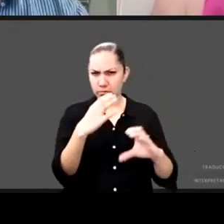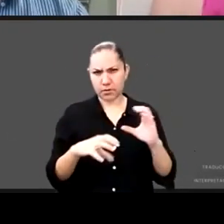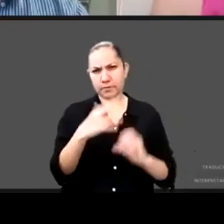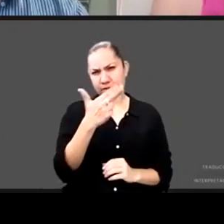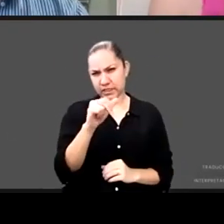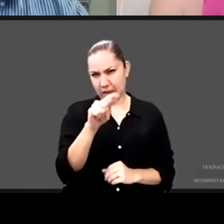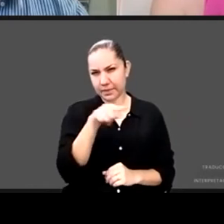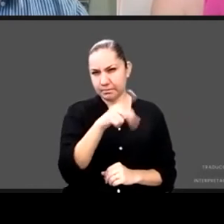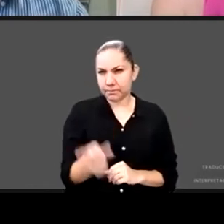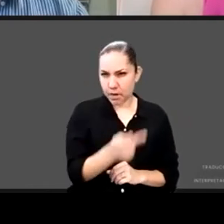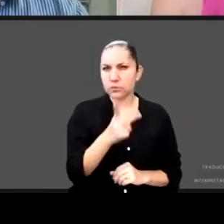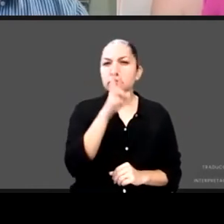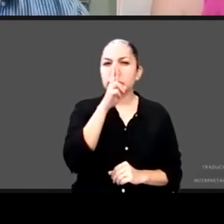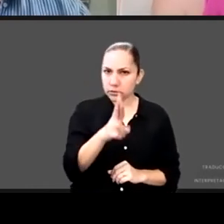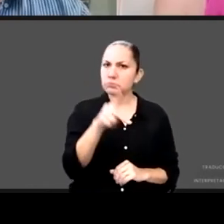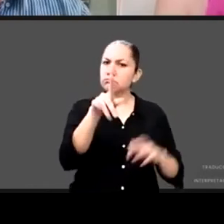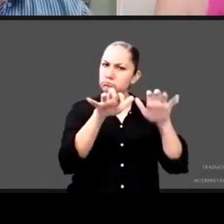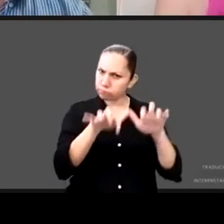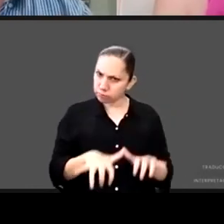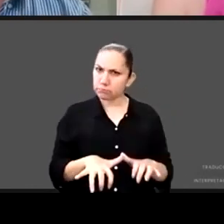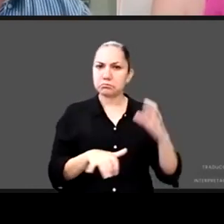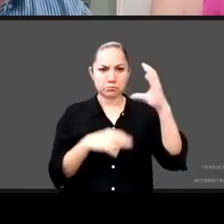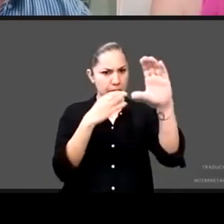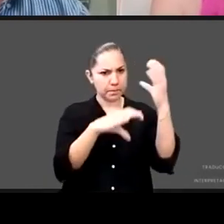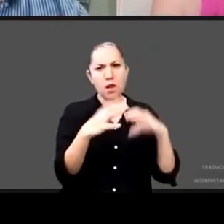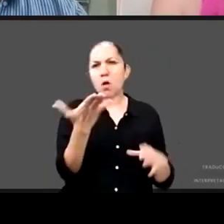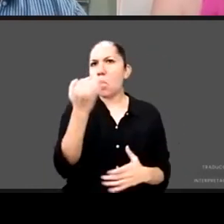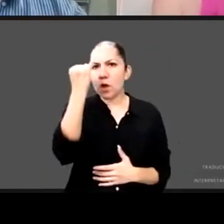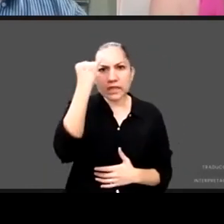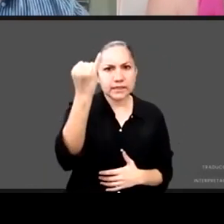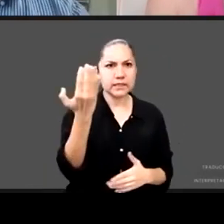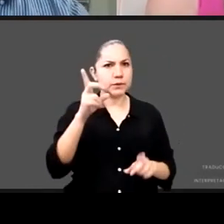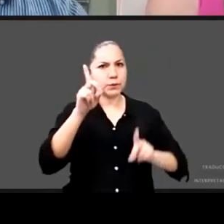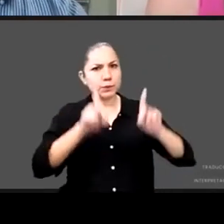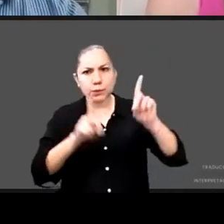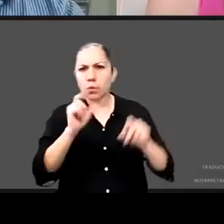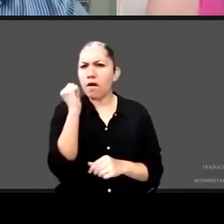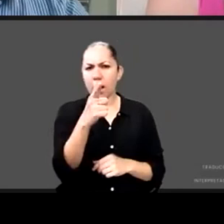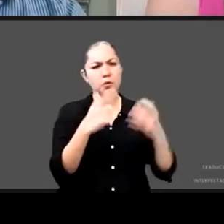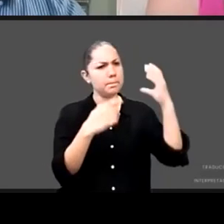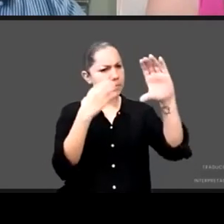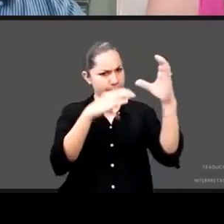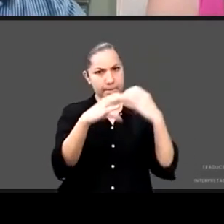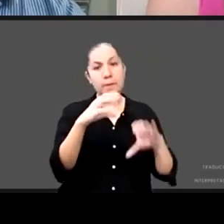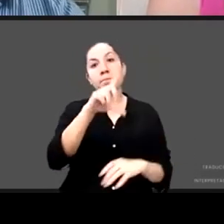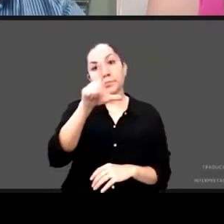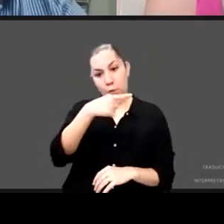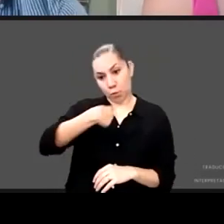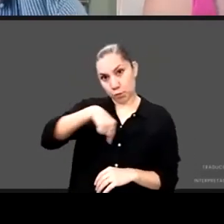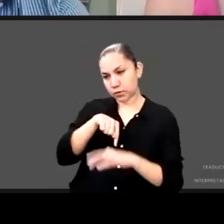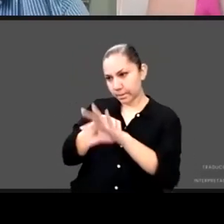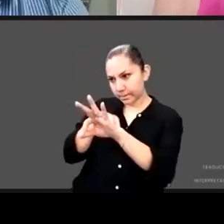para compartirnos sus propuestas, sus ideas, sus dudas. Con mucho gusto se las haremos llegar a los panelistas que